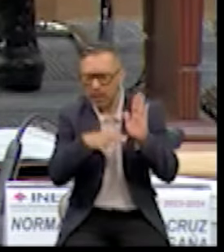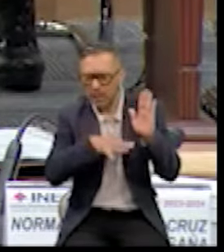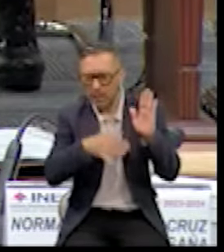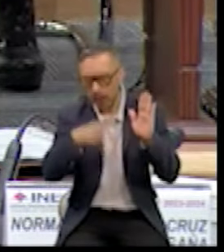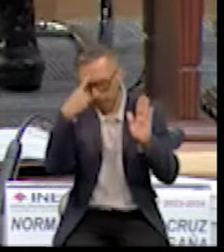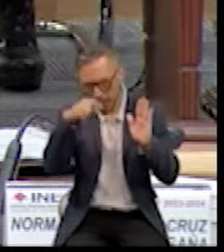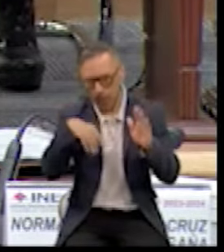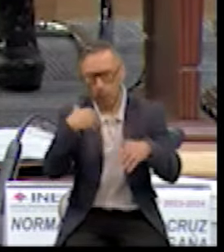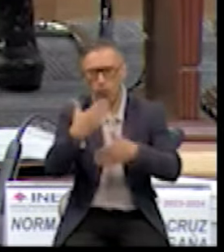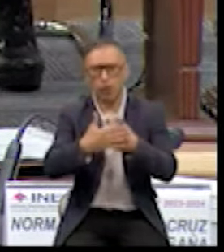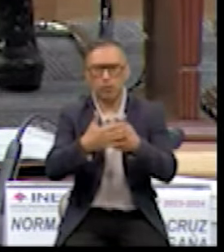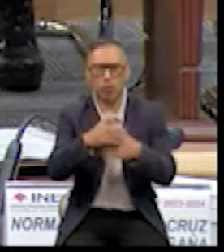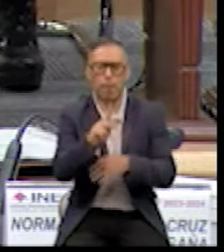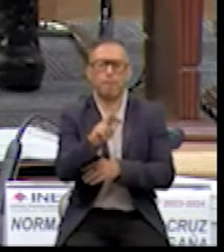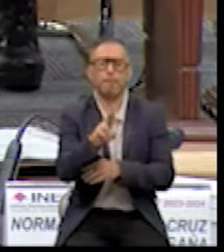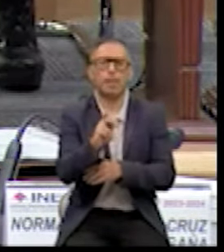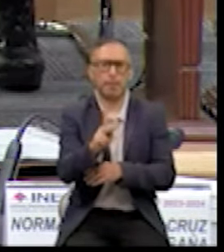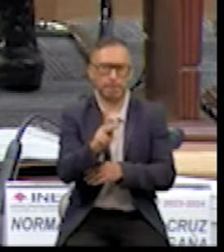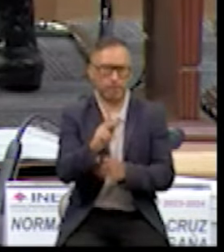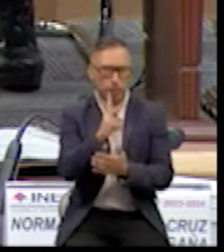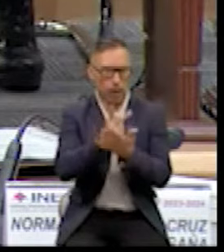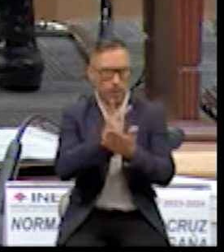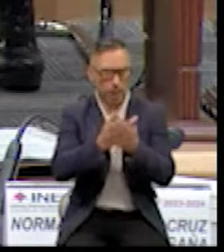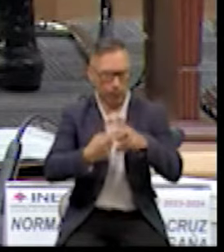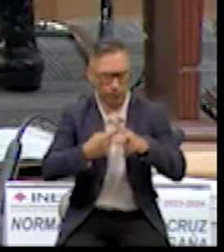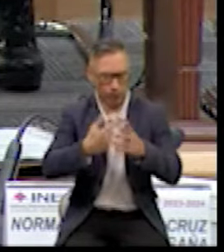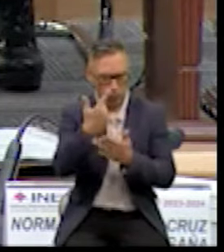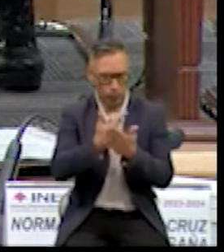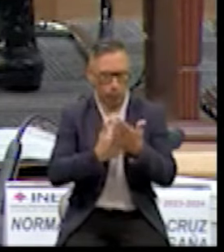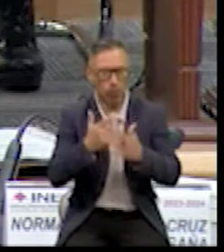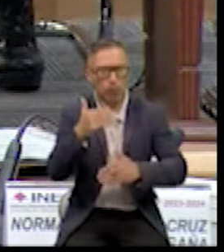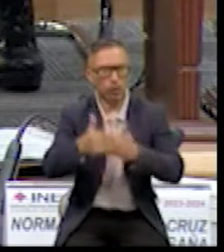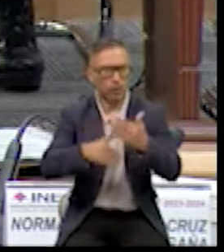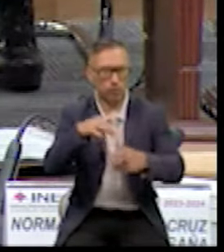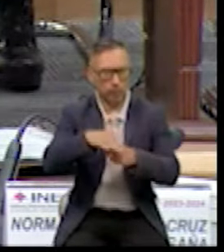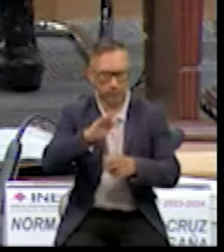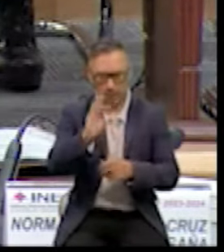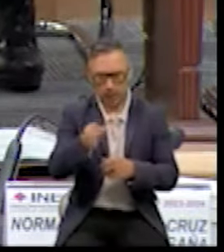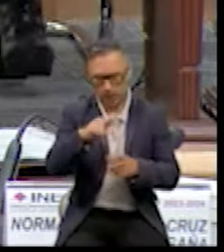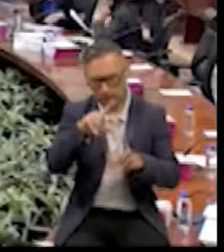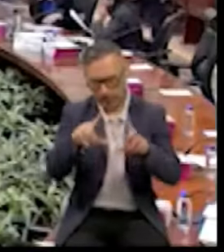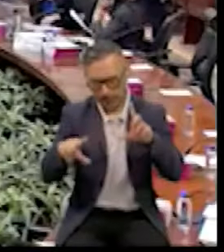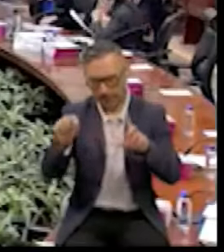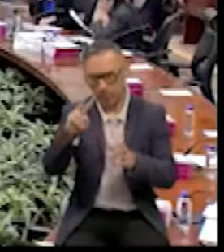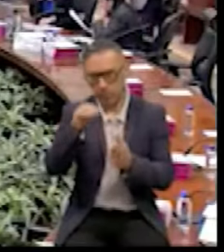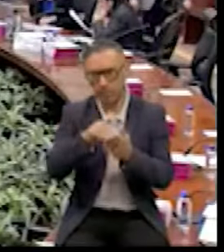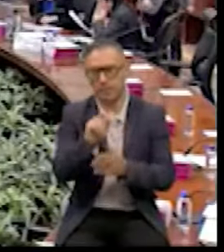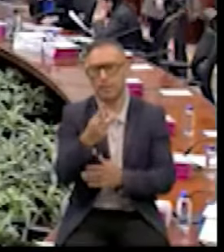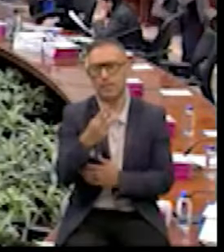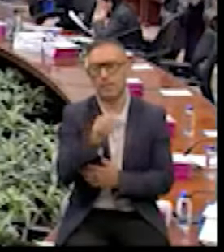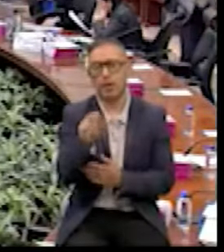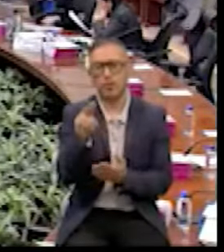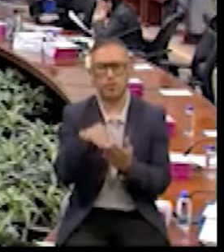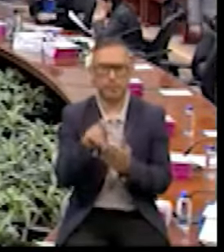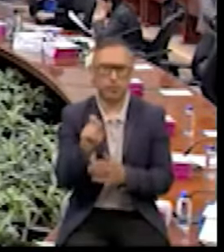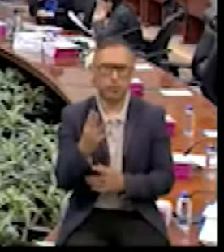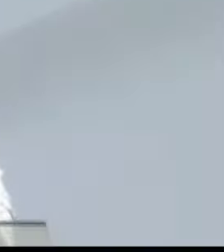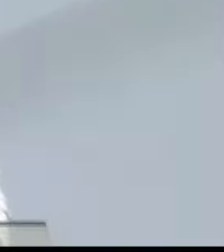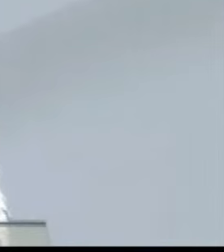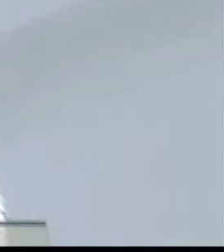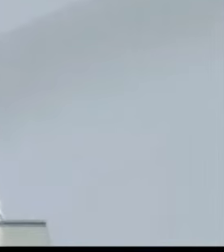todos los días, a quien ataca es al PRI y al PAN, todos los días. Es decir, en los hechos, Samuel García es un